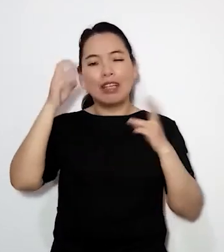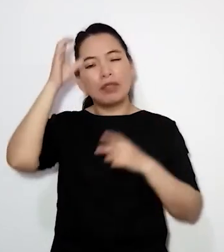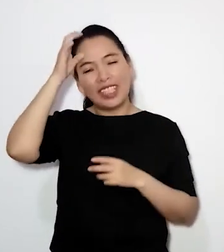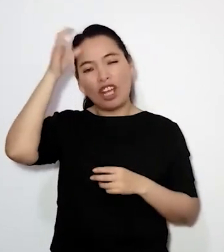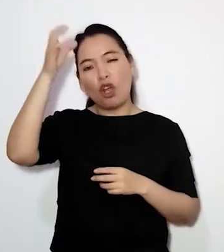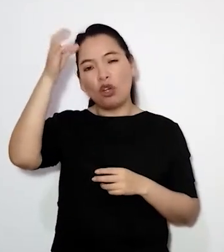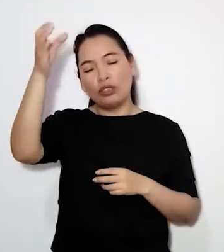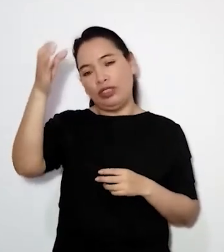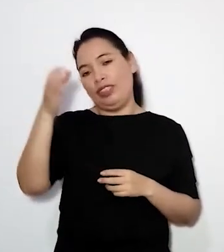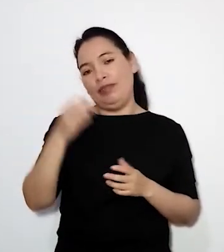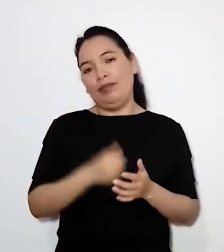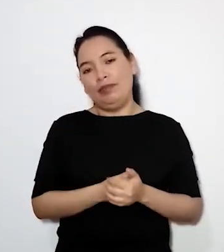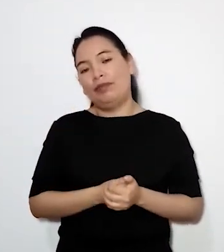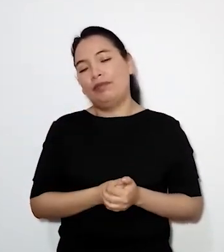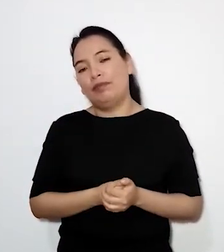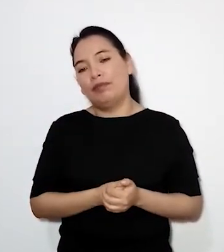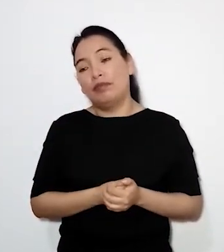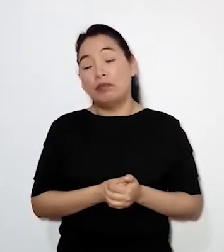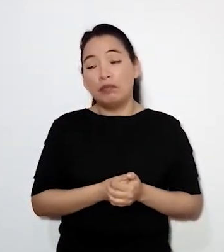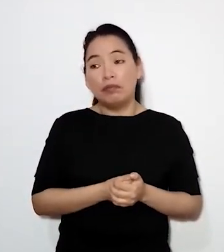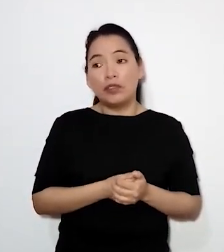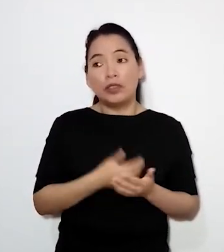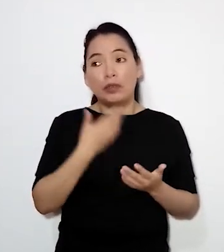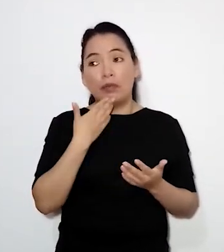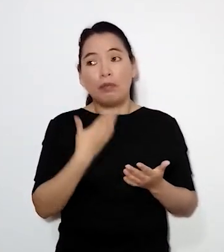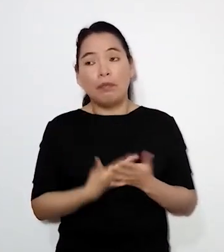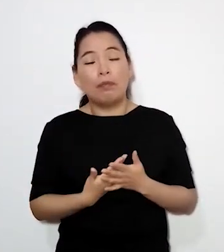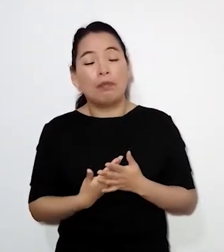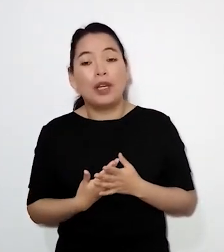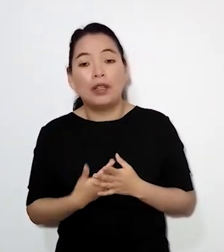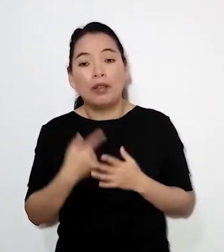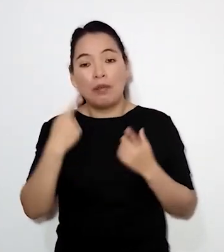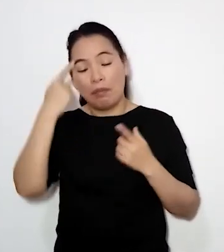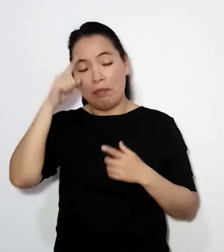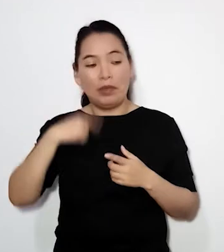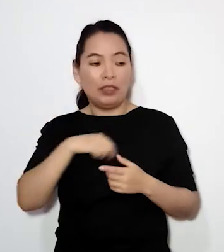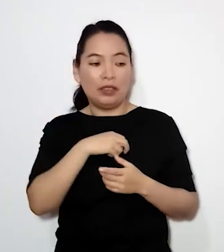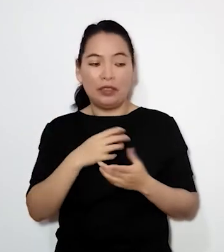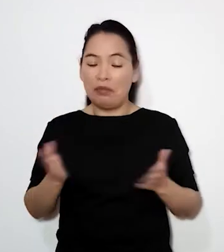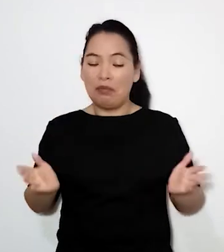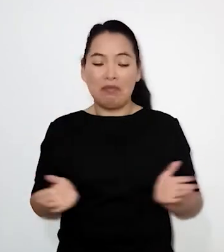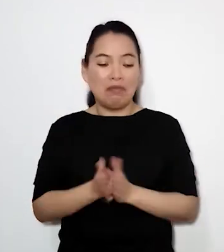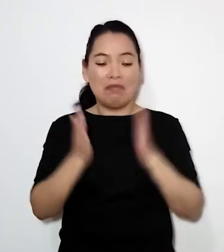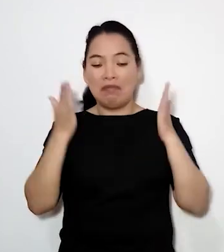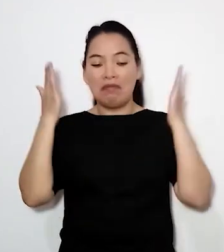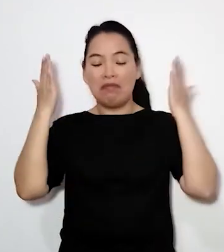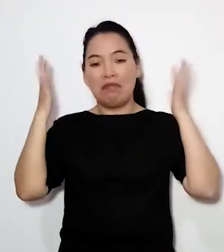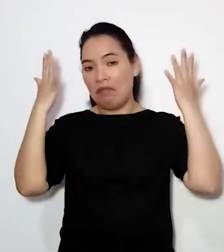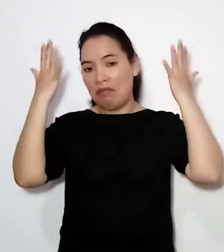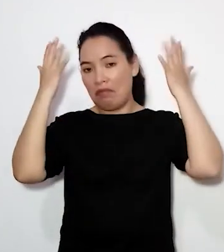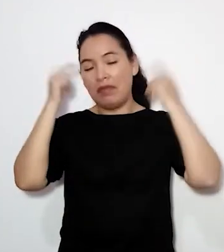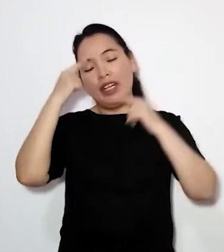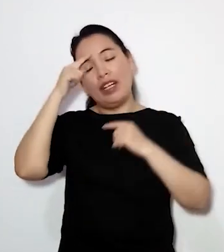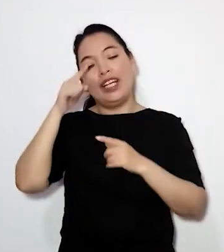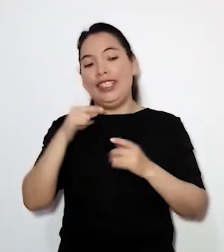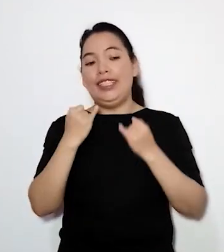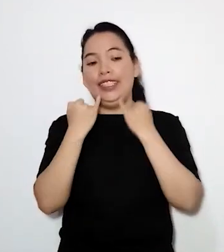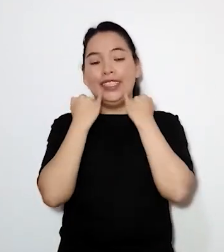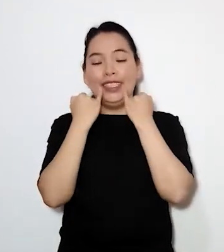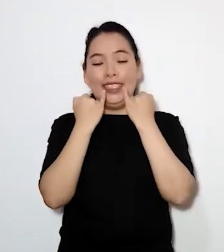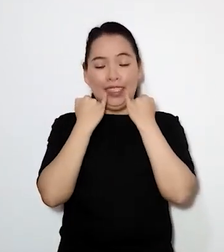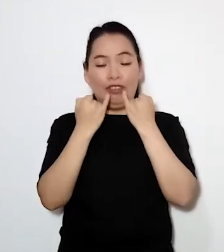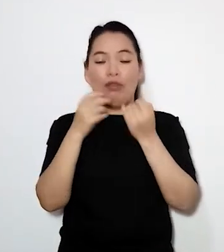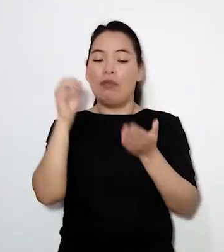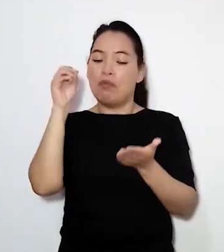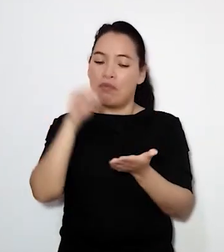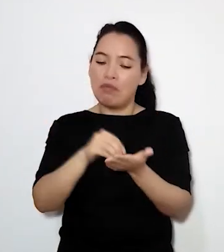Así que es de celebrar que este informe, digamos, ponga sobre la mesa, y hay algunas